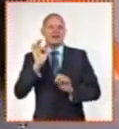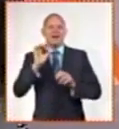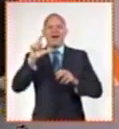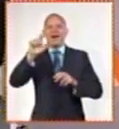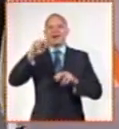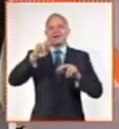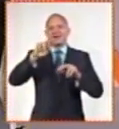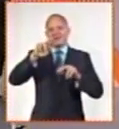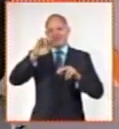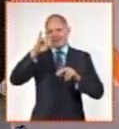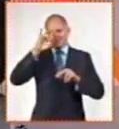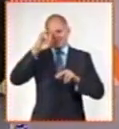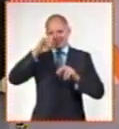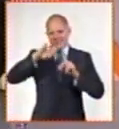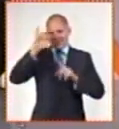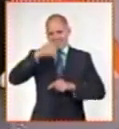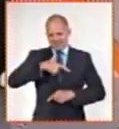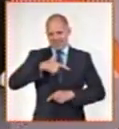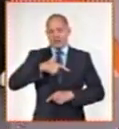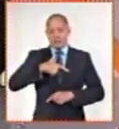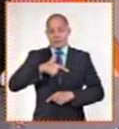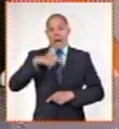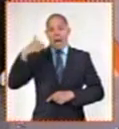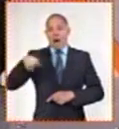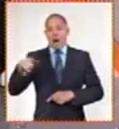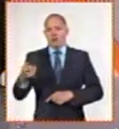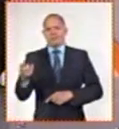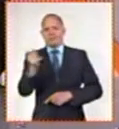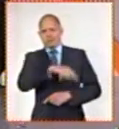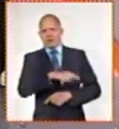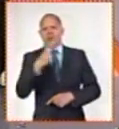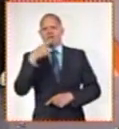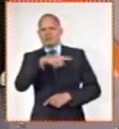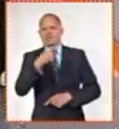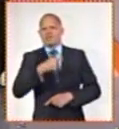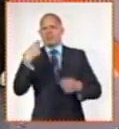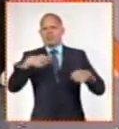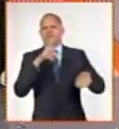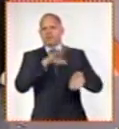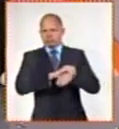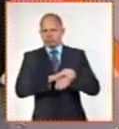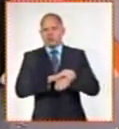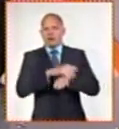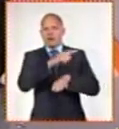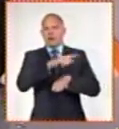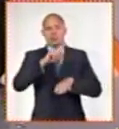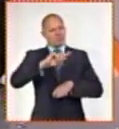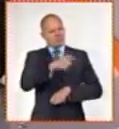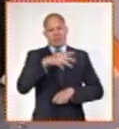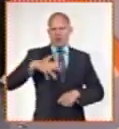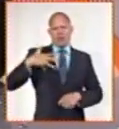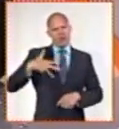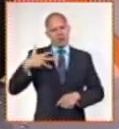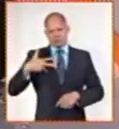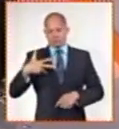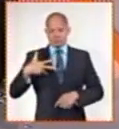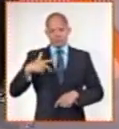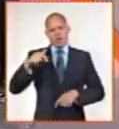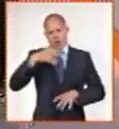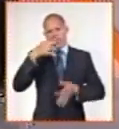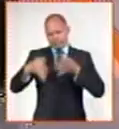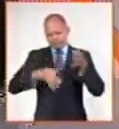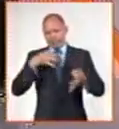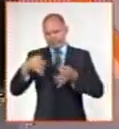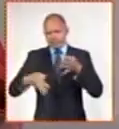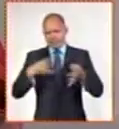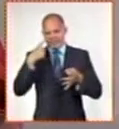Cristina Fernández. Vamos a estar analizando este tema con una de nuestras panelistas habituales, la doctora Ana Teresa Badía, profesora de la